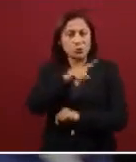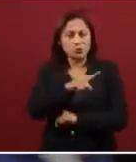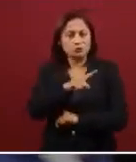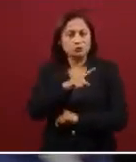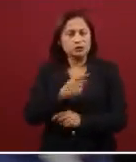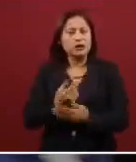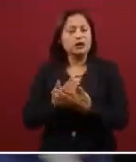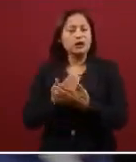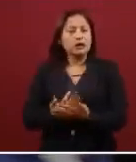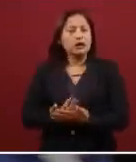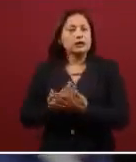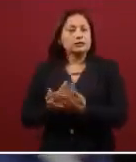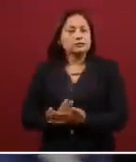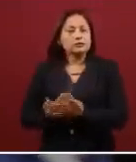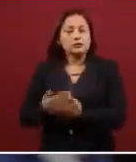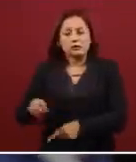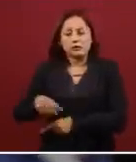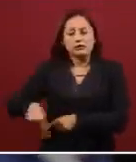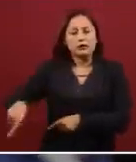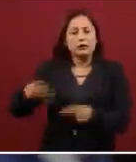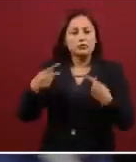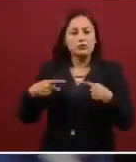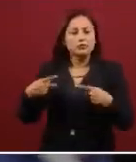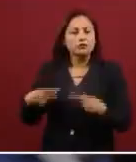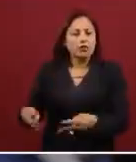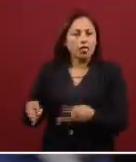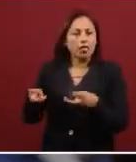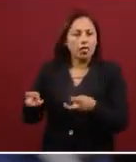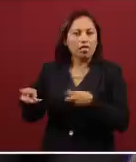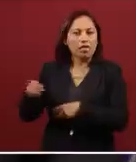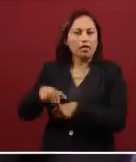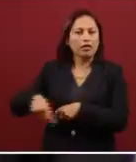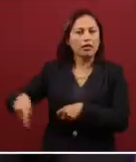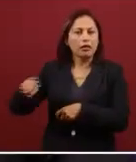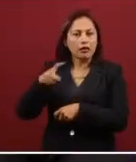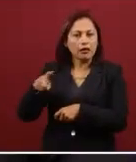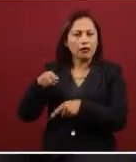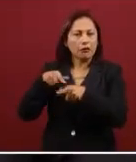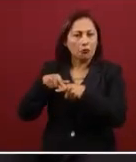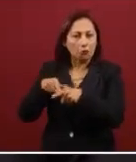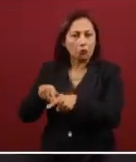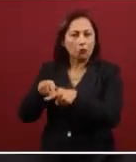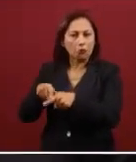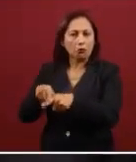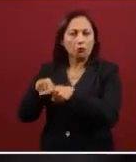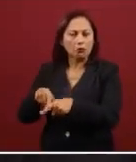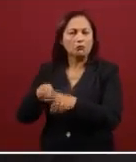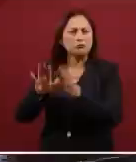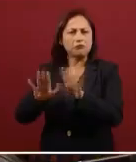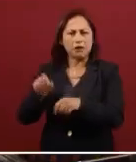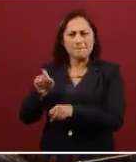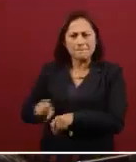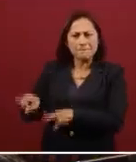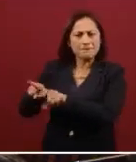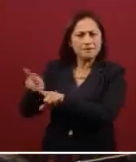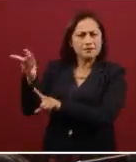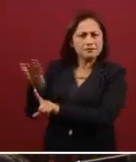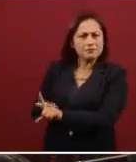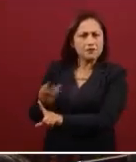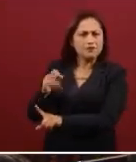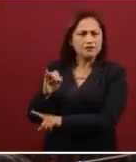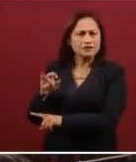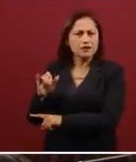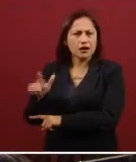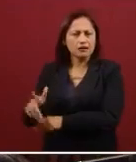lo dice el mismo fiscal general? Gracias, presidente. Mire, es